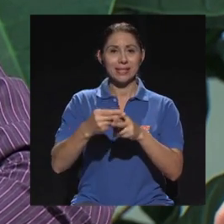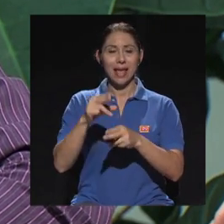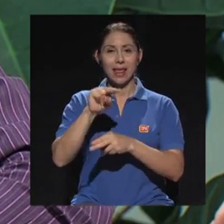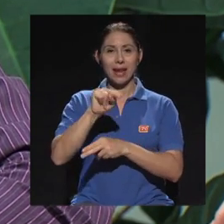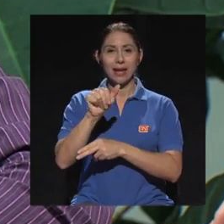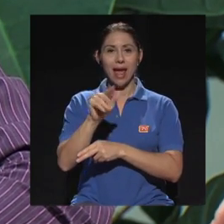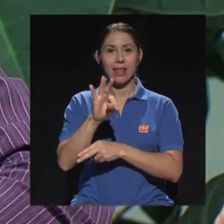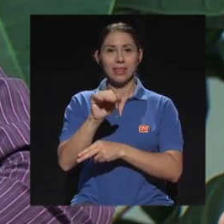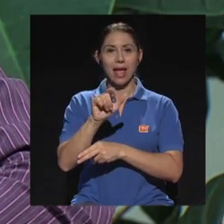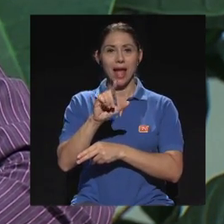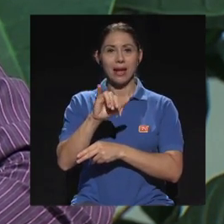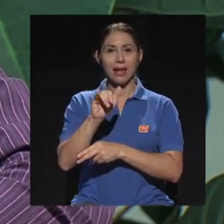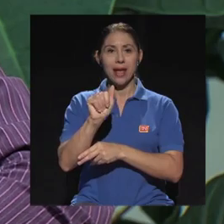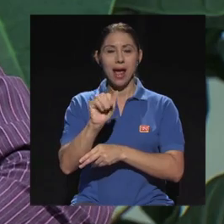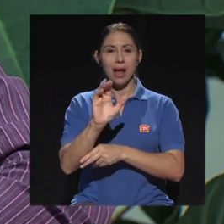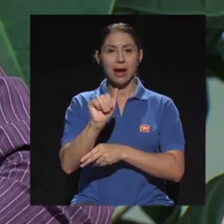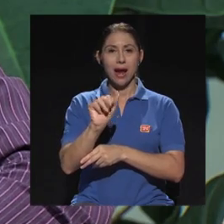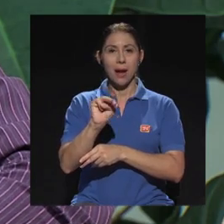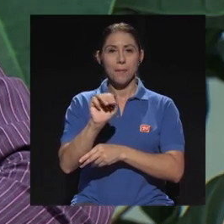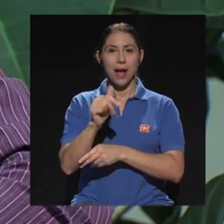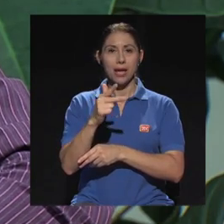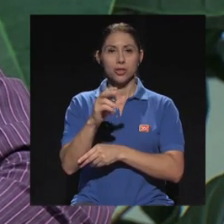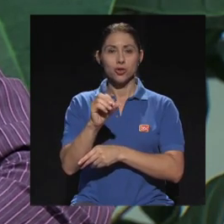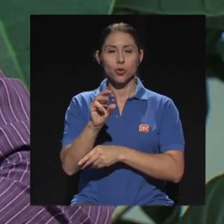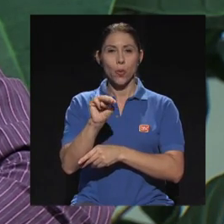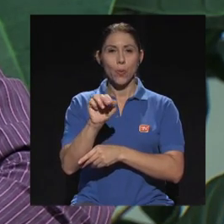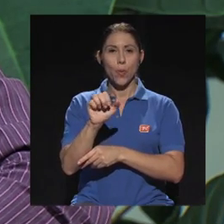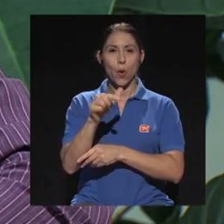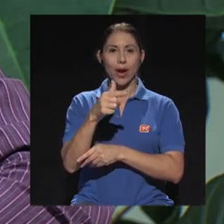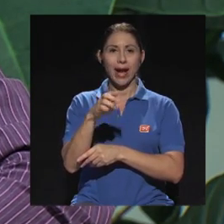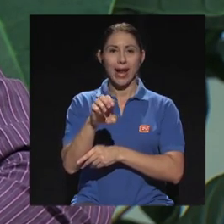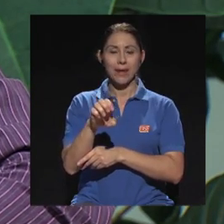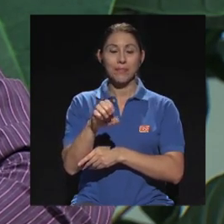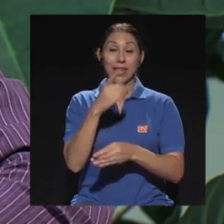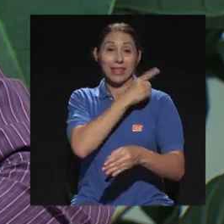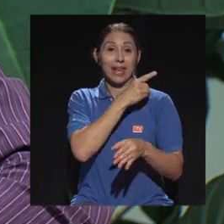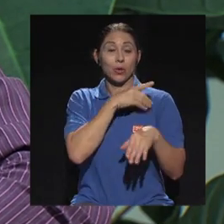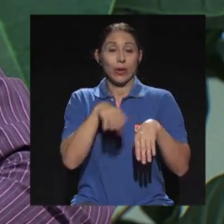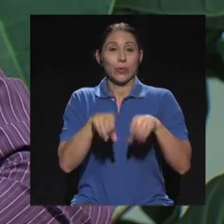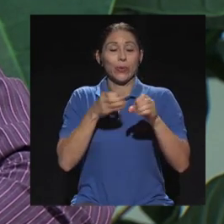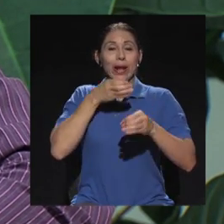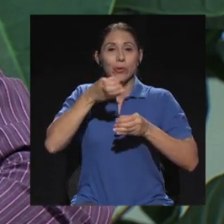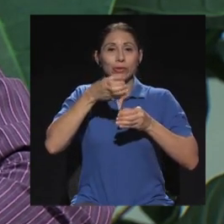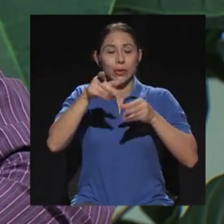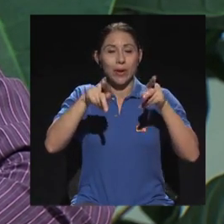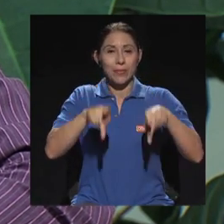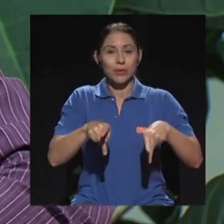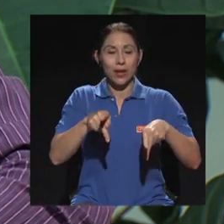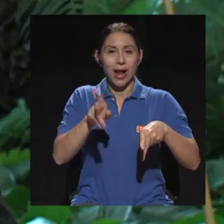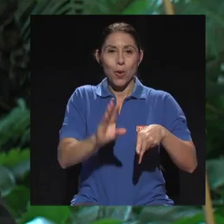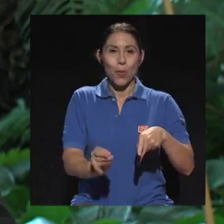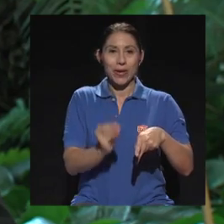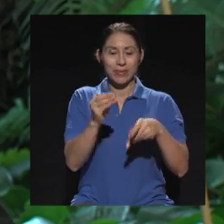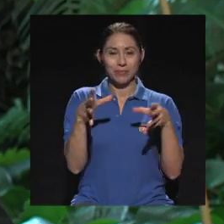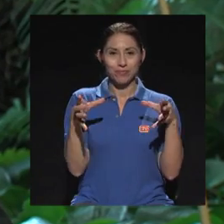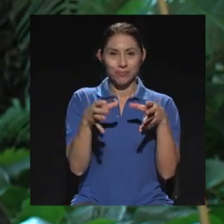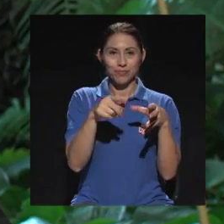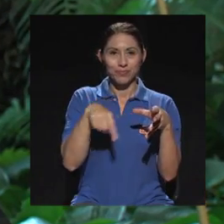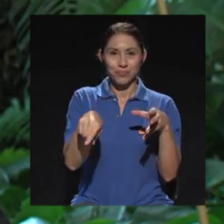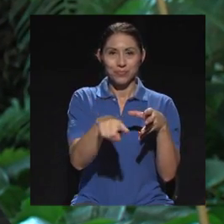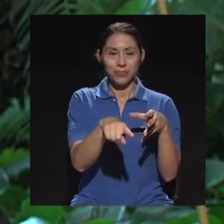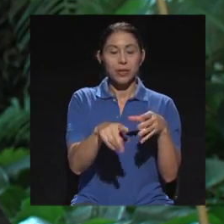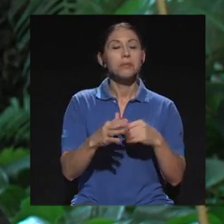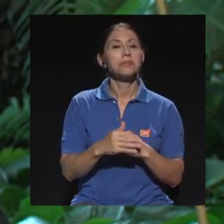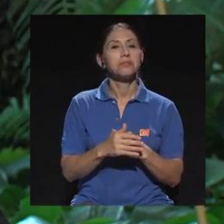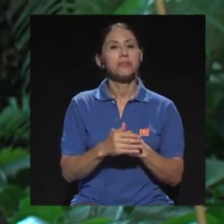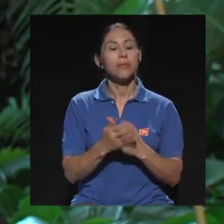la licenciada Natalia Camacho Monge, quien es directora ejecutiva del Consejo de la Persona Joven. Y bueno, en